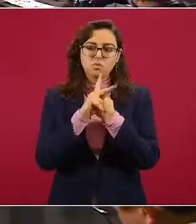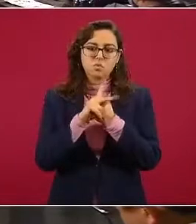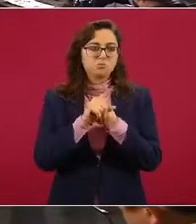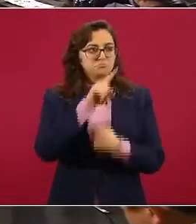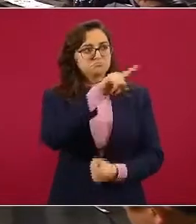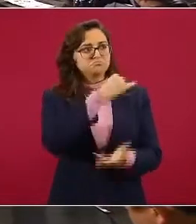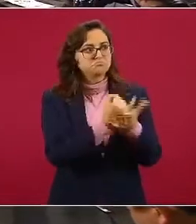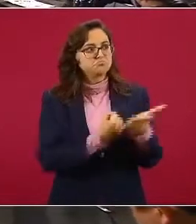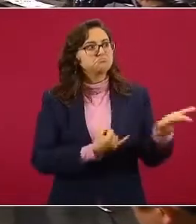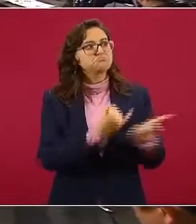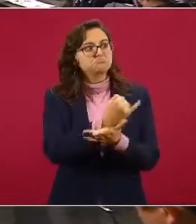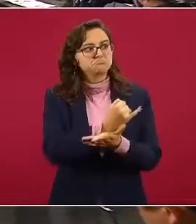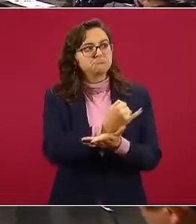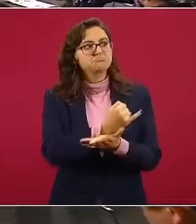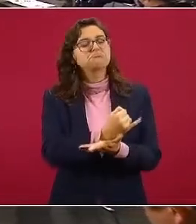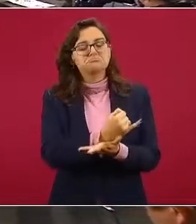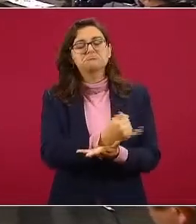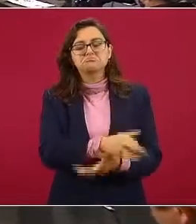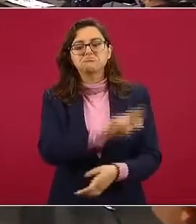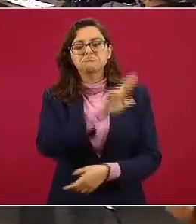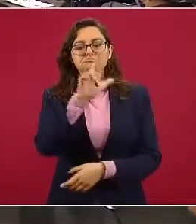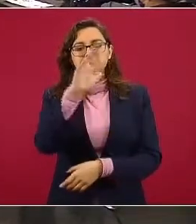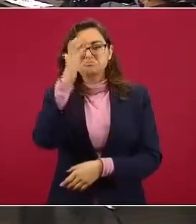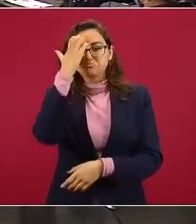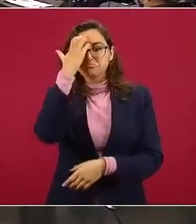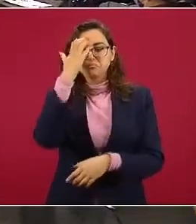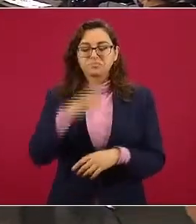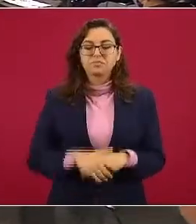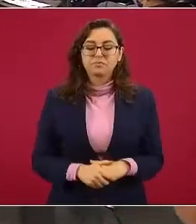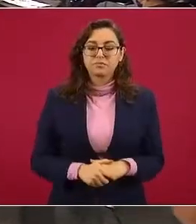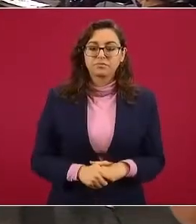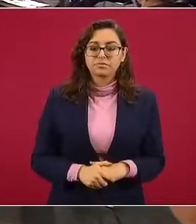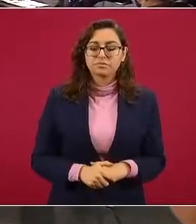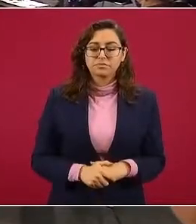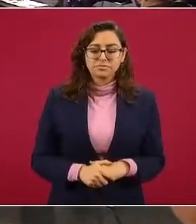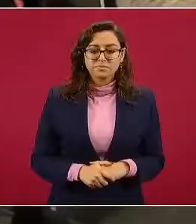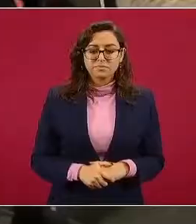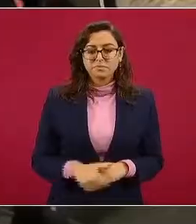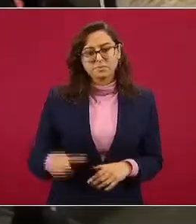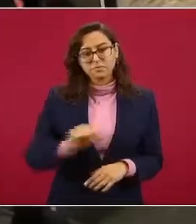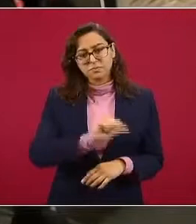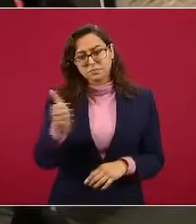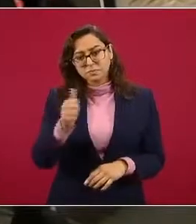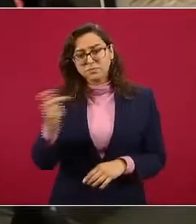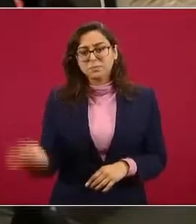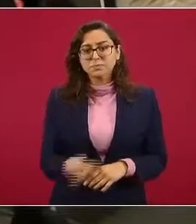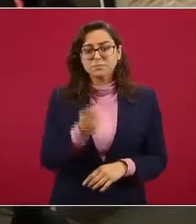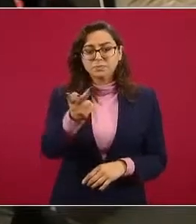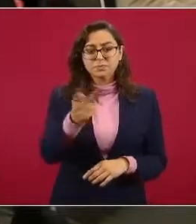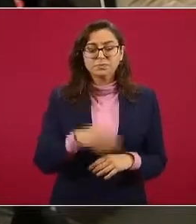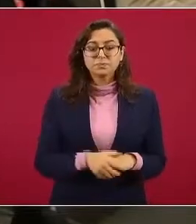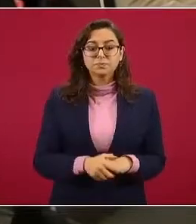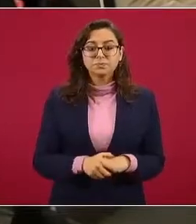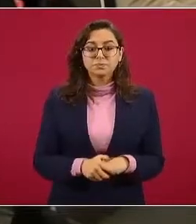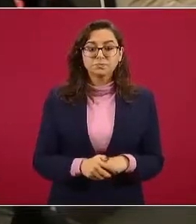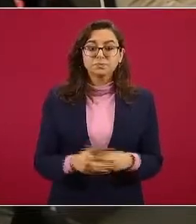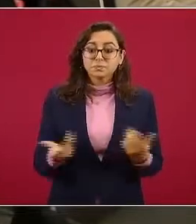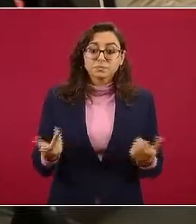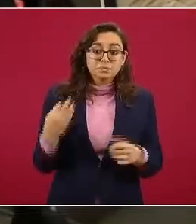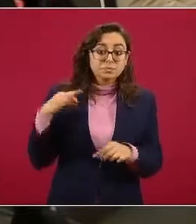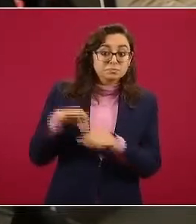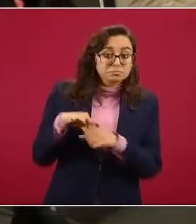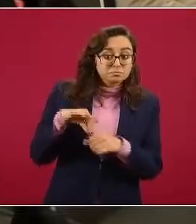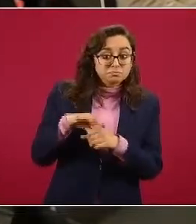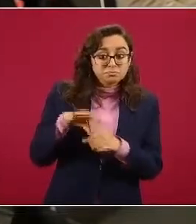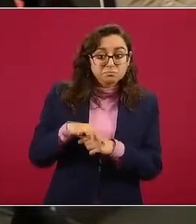reconocemos, sin duda. Y preguntarle si en algún momento se habló de las elecciones, si se